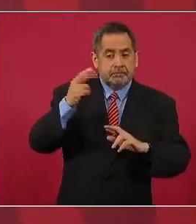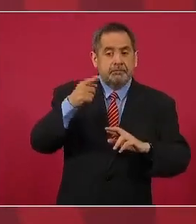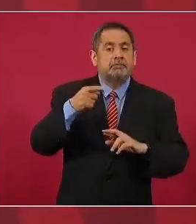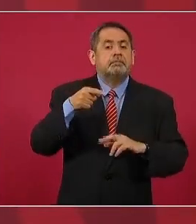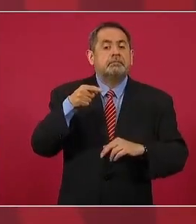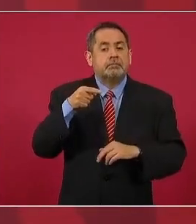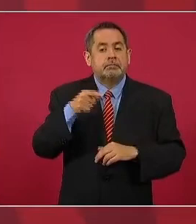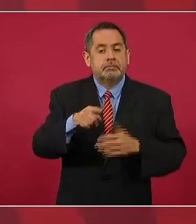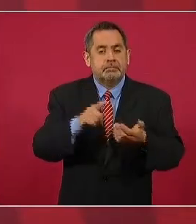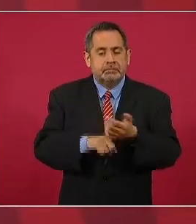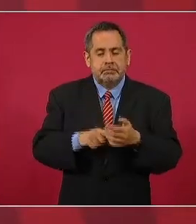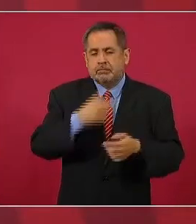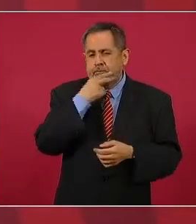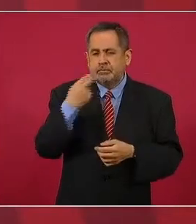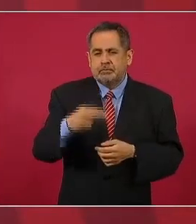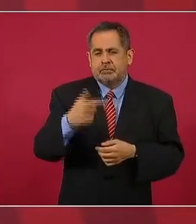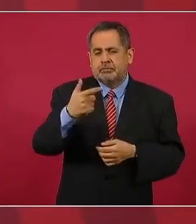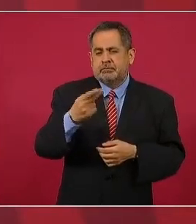Prajeyes Guerrero